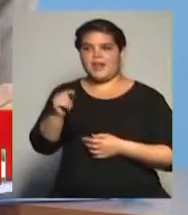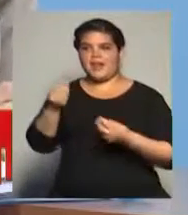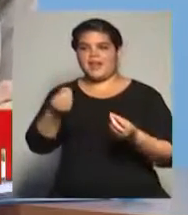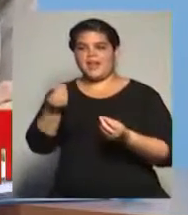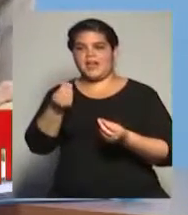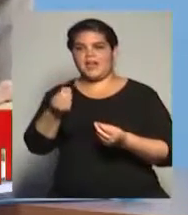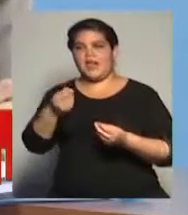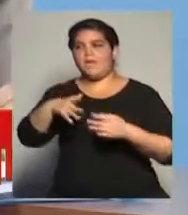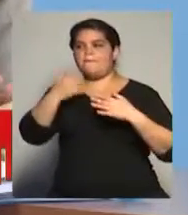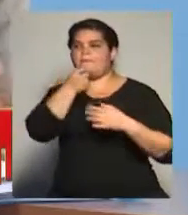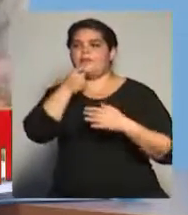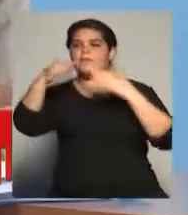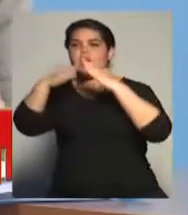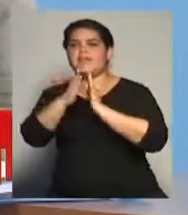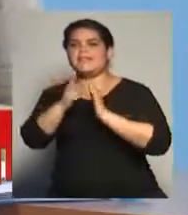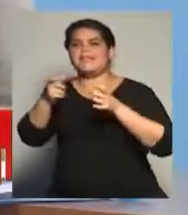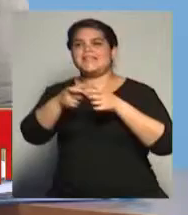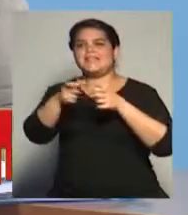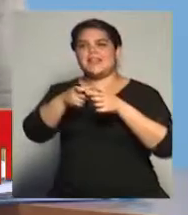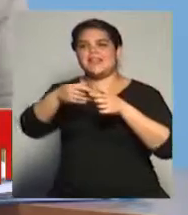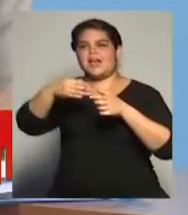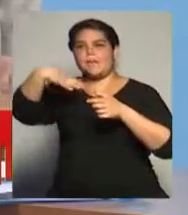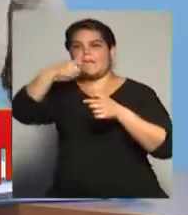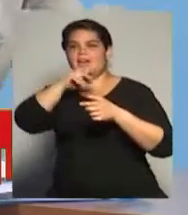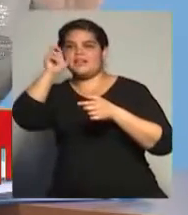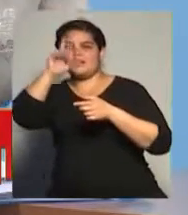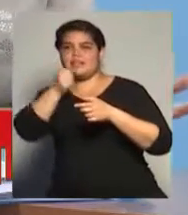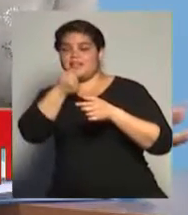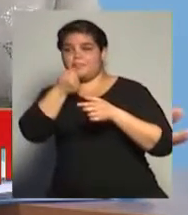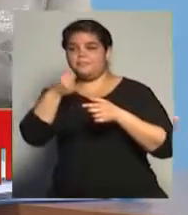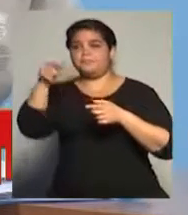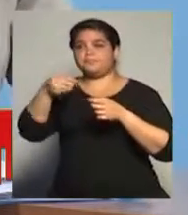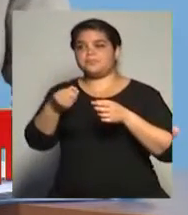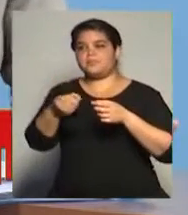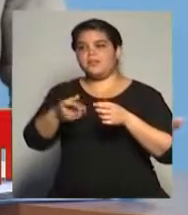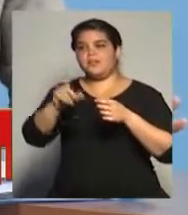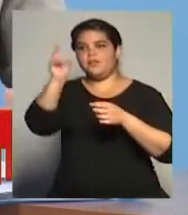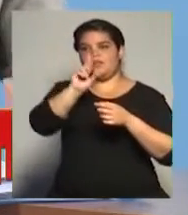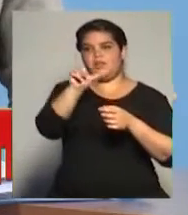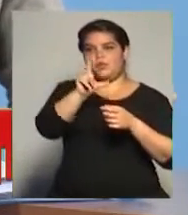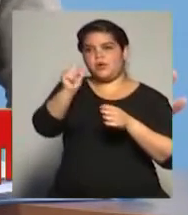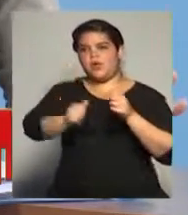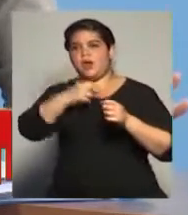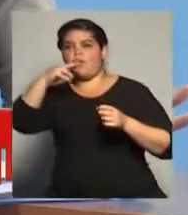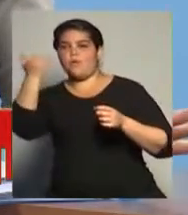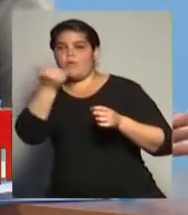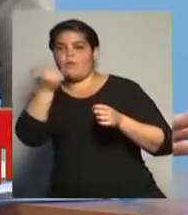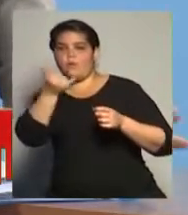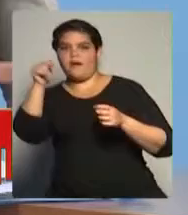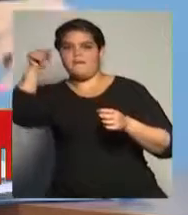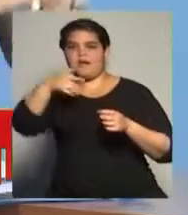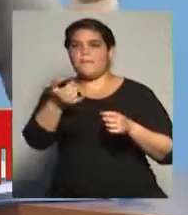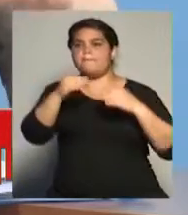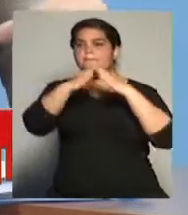Marta, da misa, me parece que es de lunes a jueves. A las 7 de la mañana está la misa y tienen gran repercusión